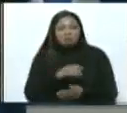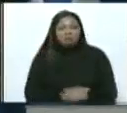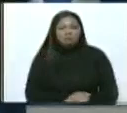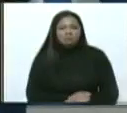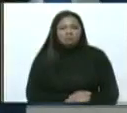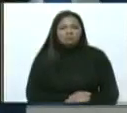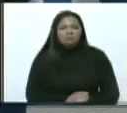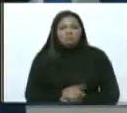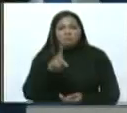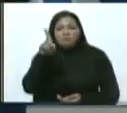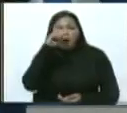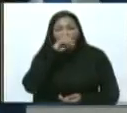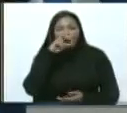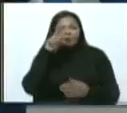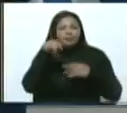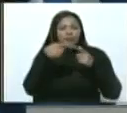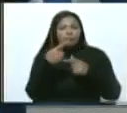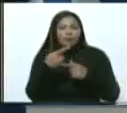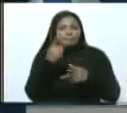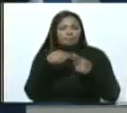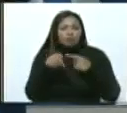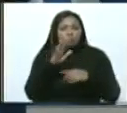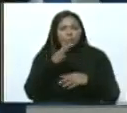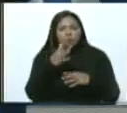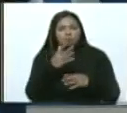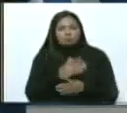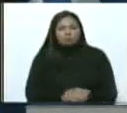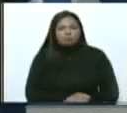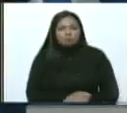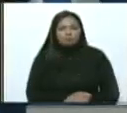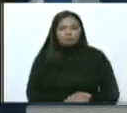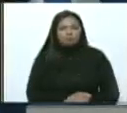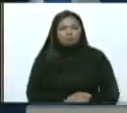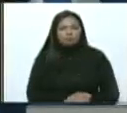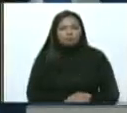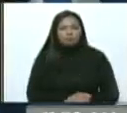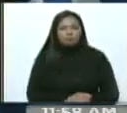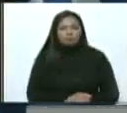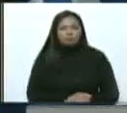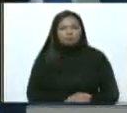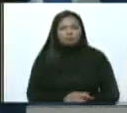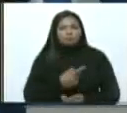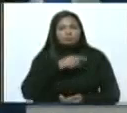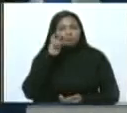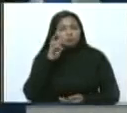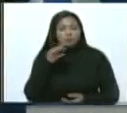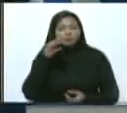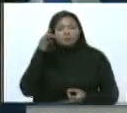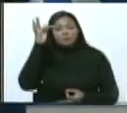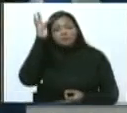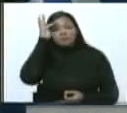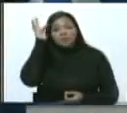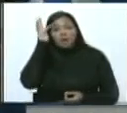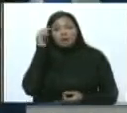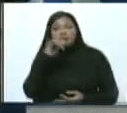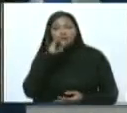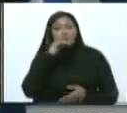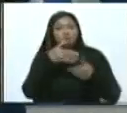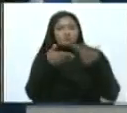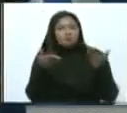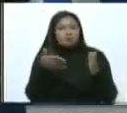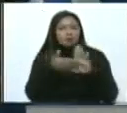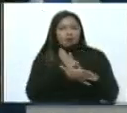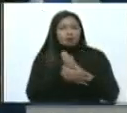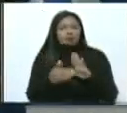un año después, un año y medio después casi, de ese, la fiscalía de ese país informó que